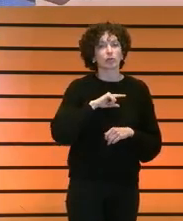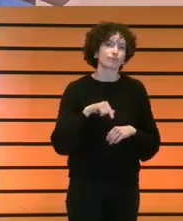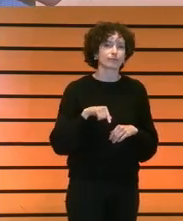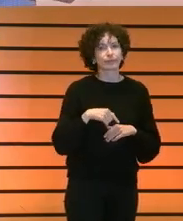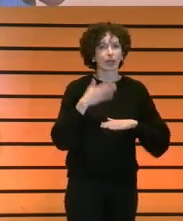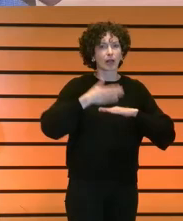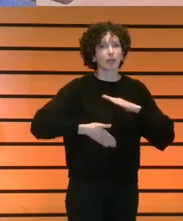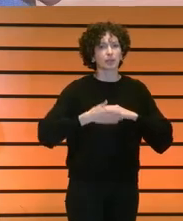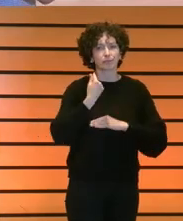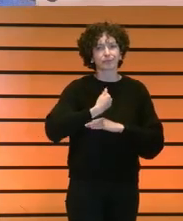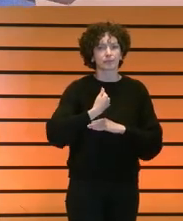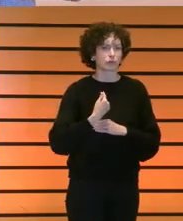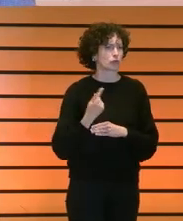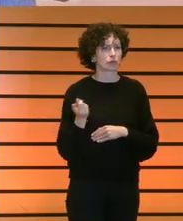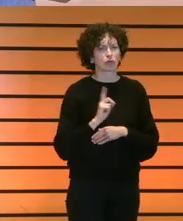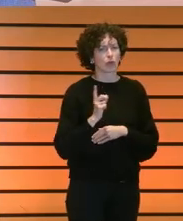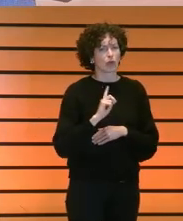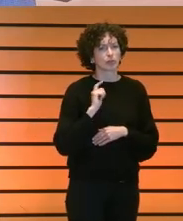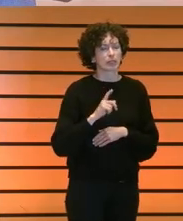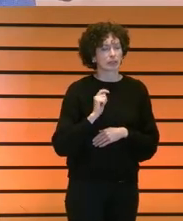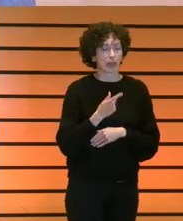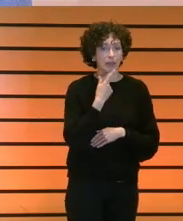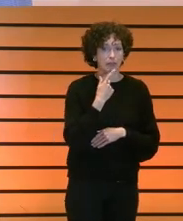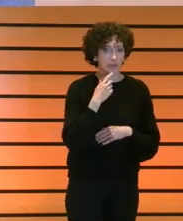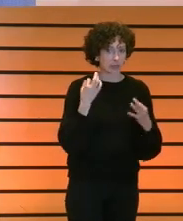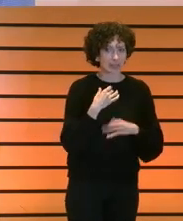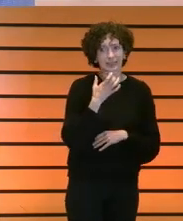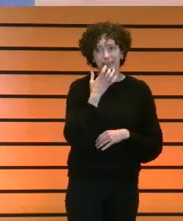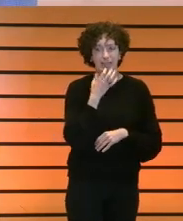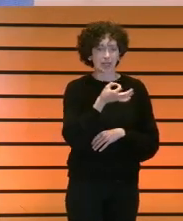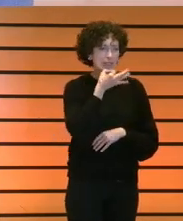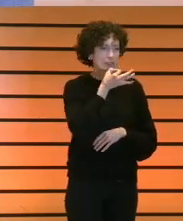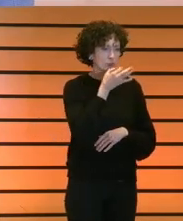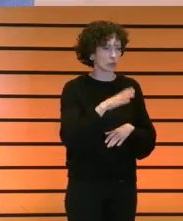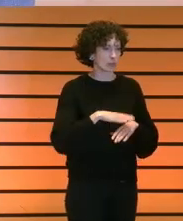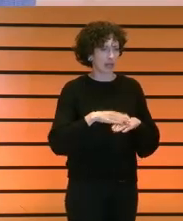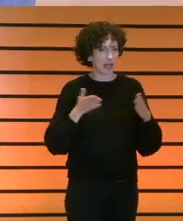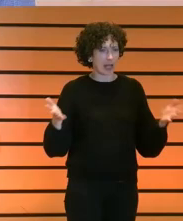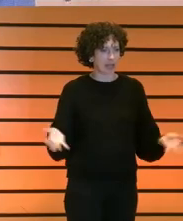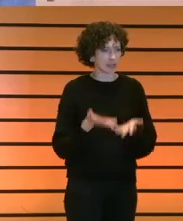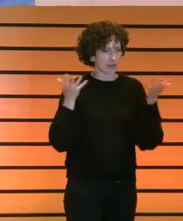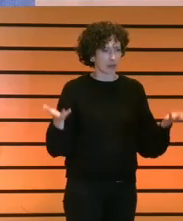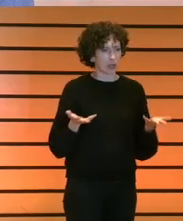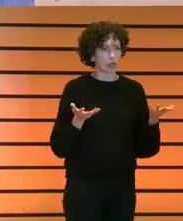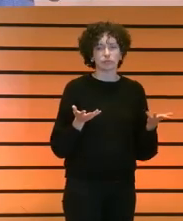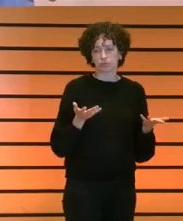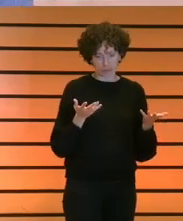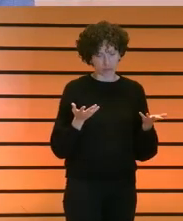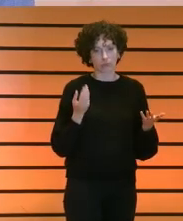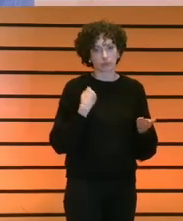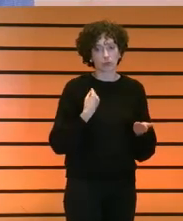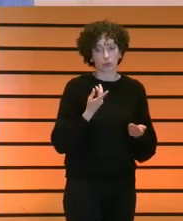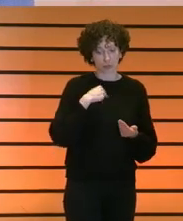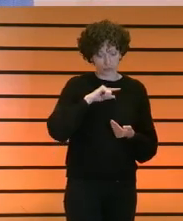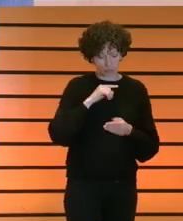¿no? Eso que decimos muchas veces en los discursos de activación, tampoco tenemos que imponernos límites a